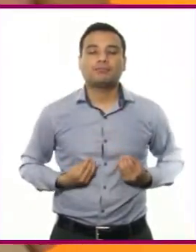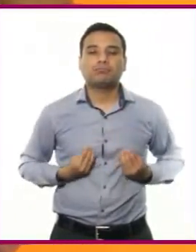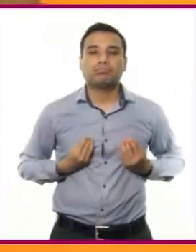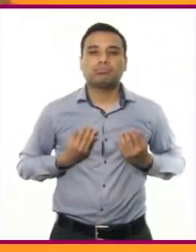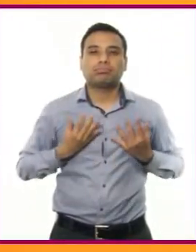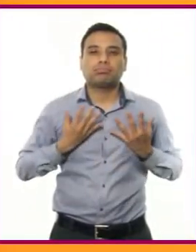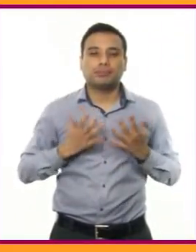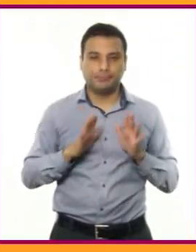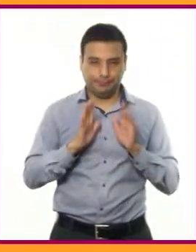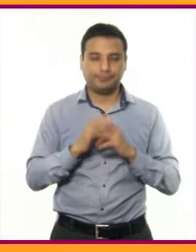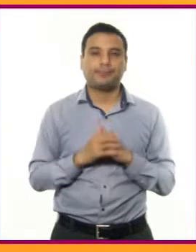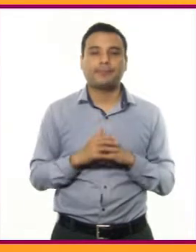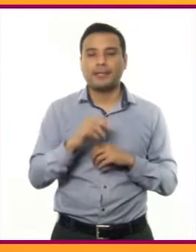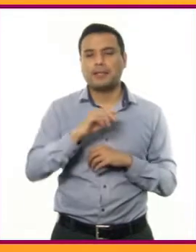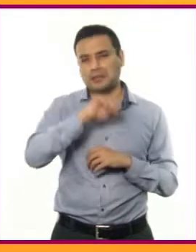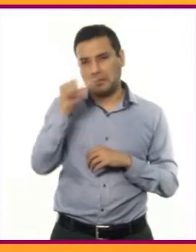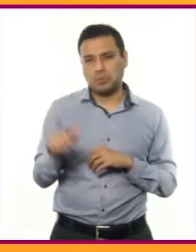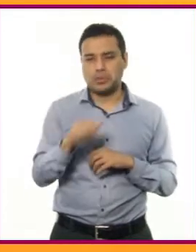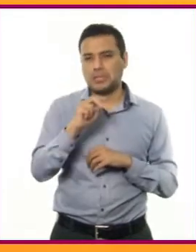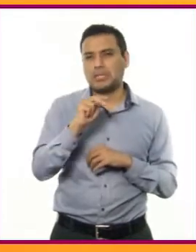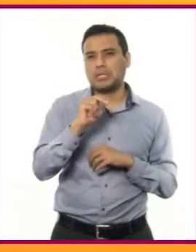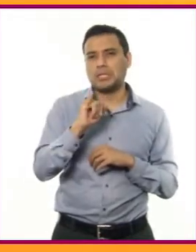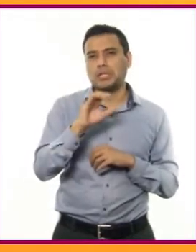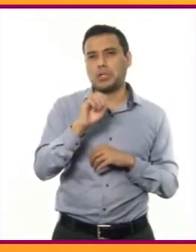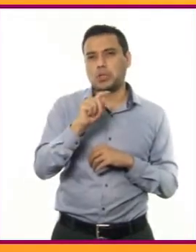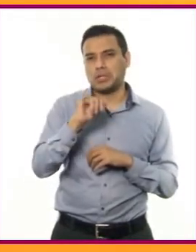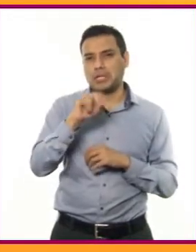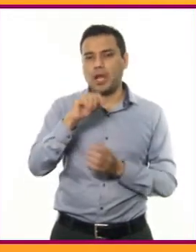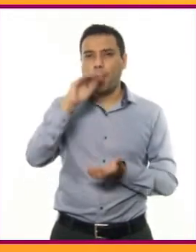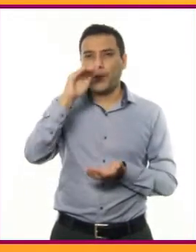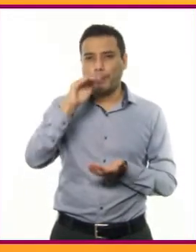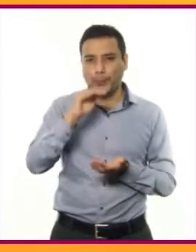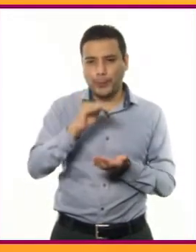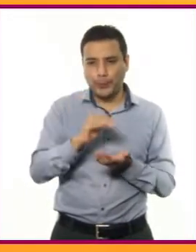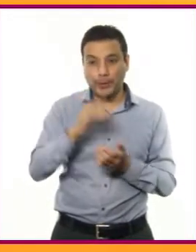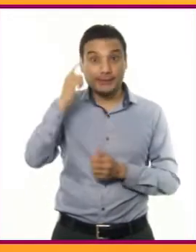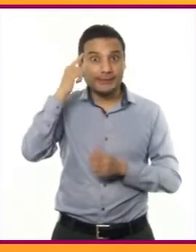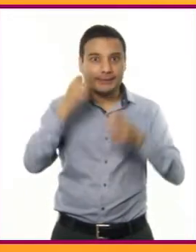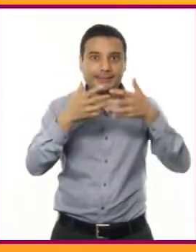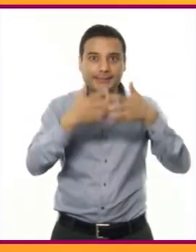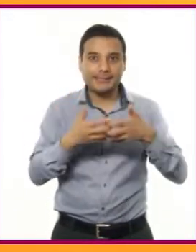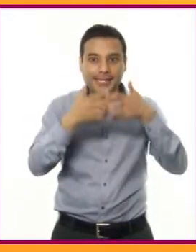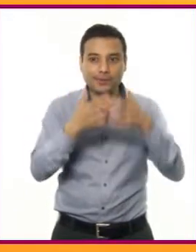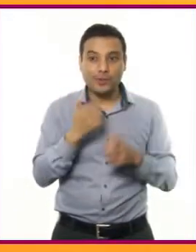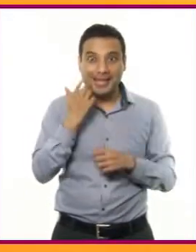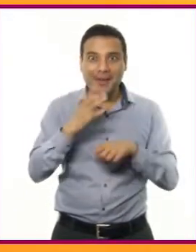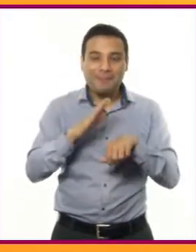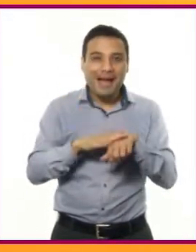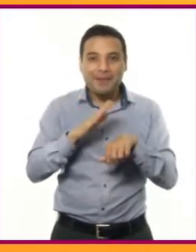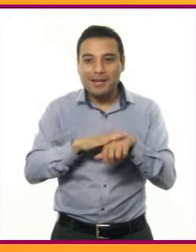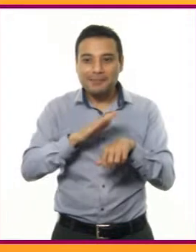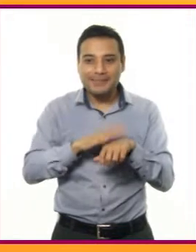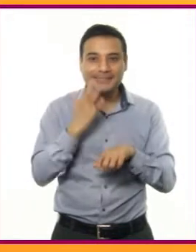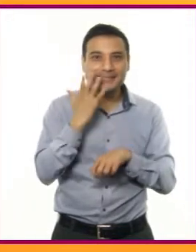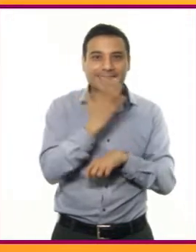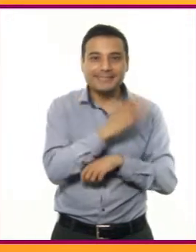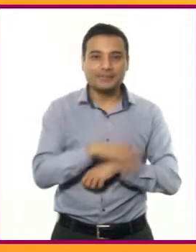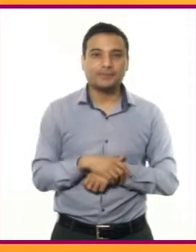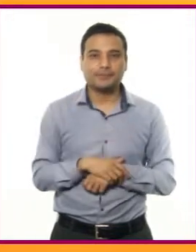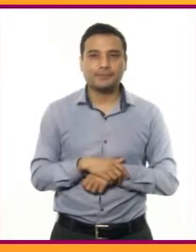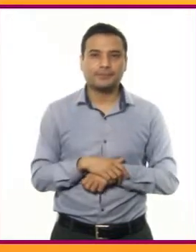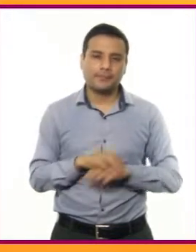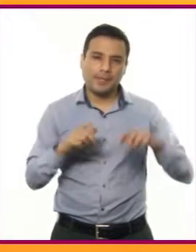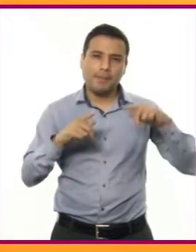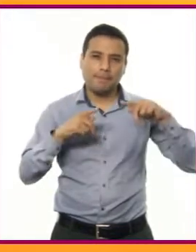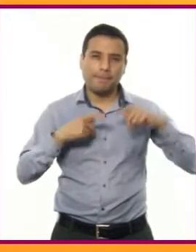Pronto la nicotina se desvanece. El cerebro pide más para mantener esa sensación de placer. Entonces el